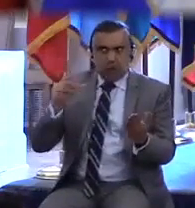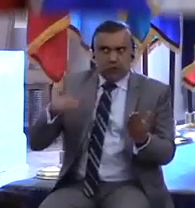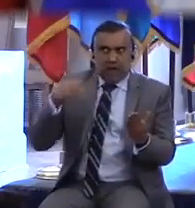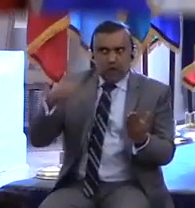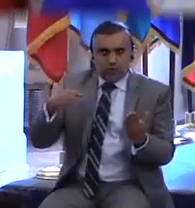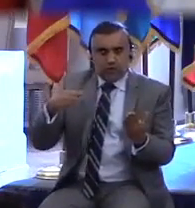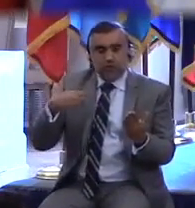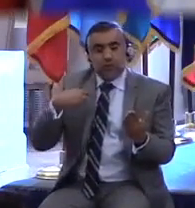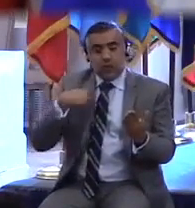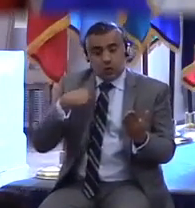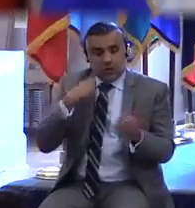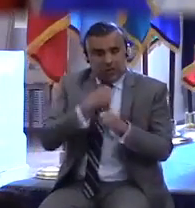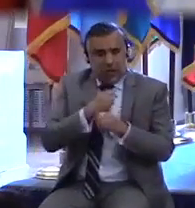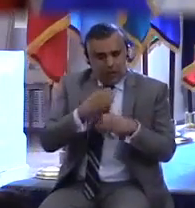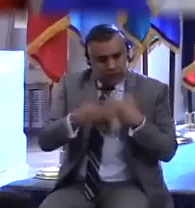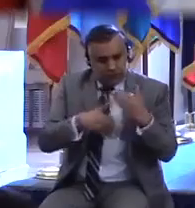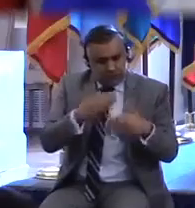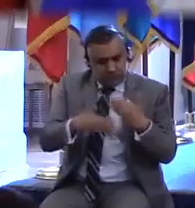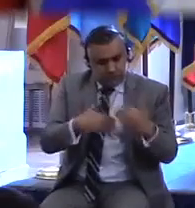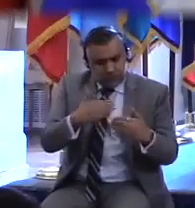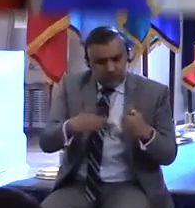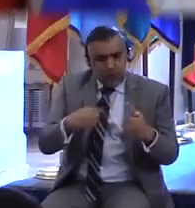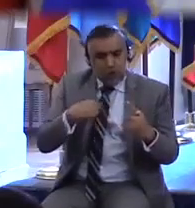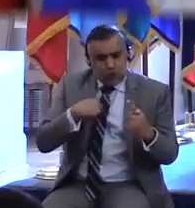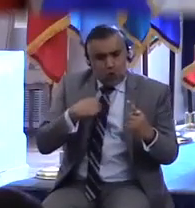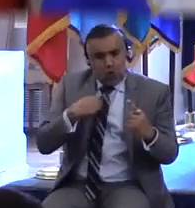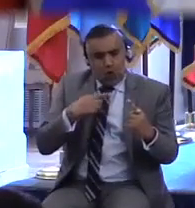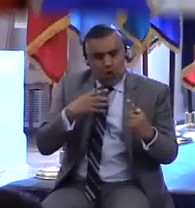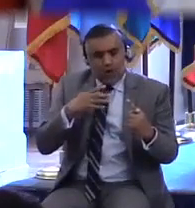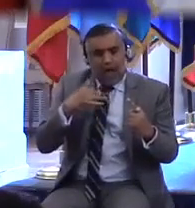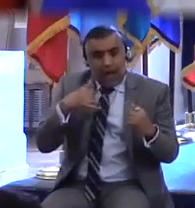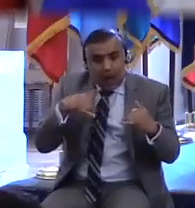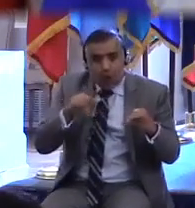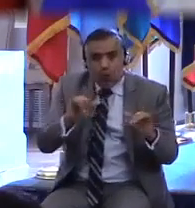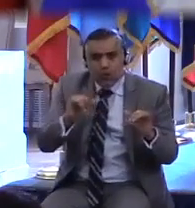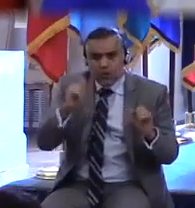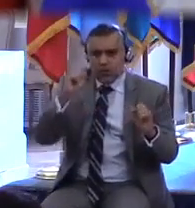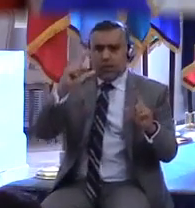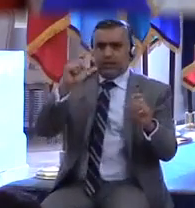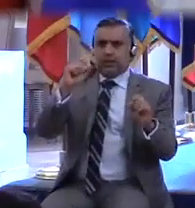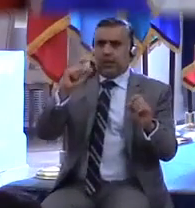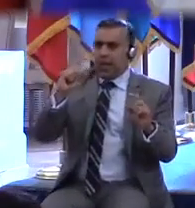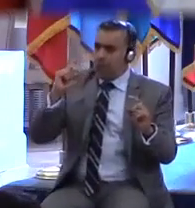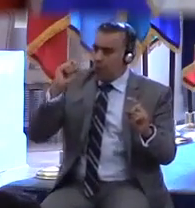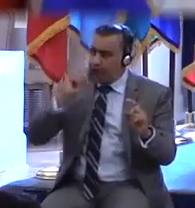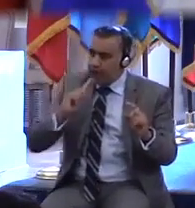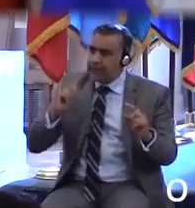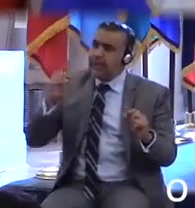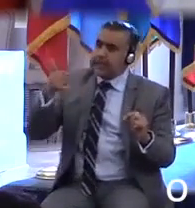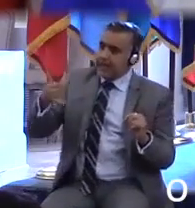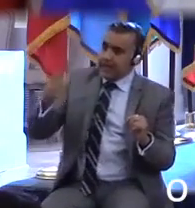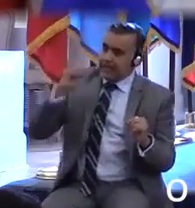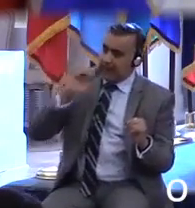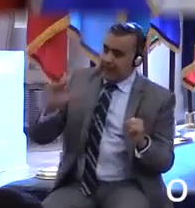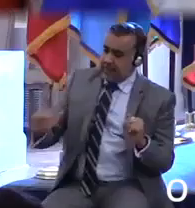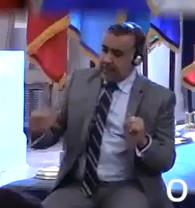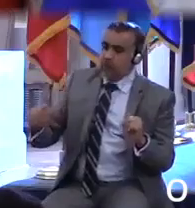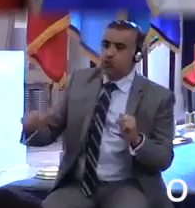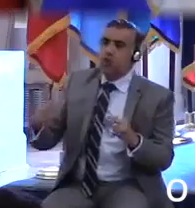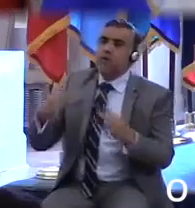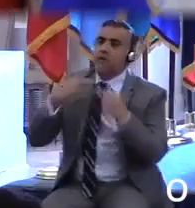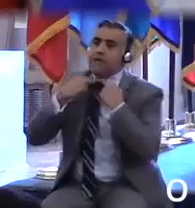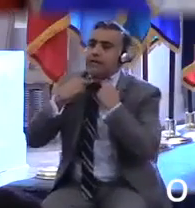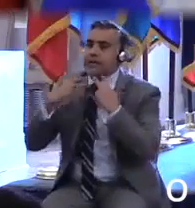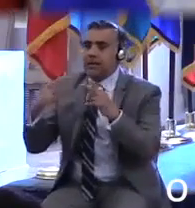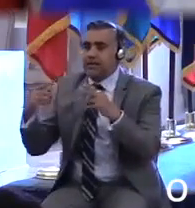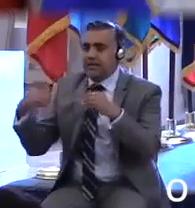y las niñas que son víctimas de trata sufren en algún momento todas las violaciones de derechos humanos, o casi todas las violaciones